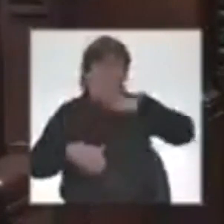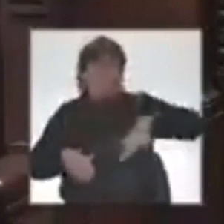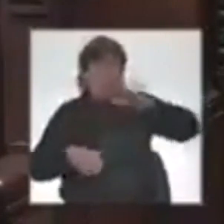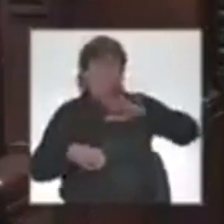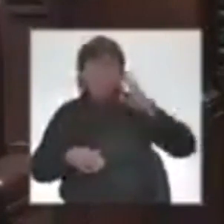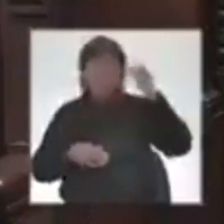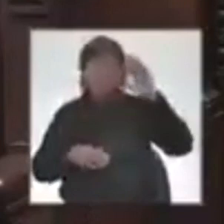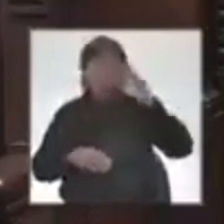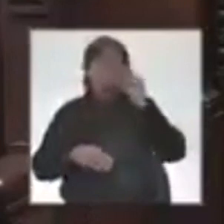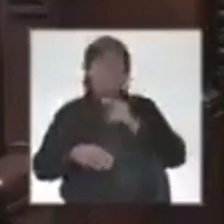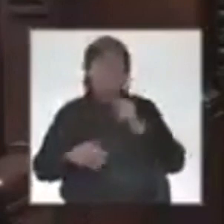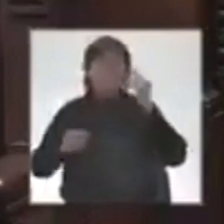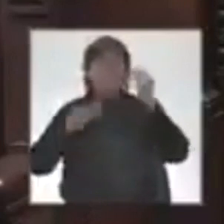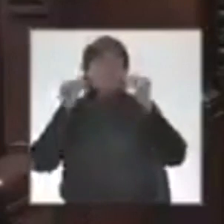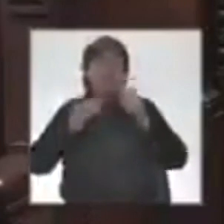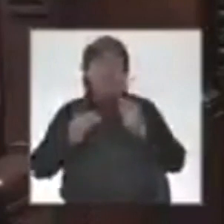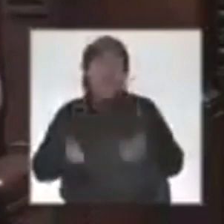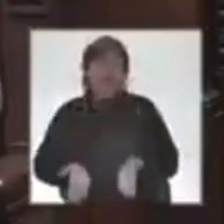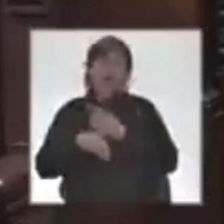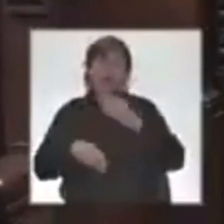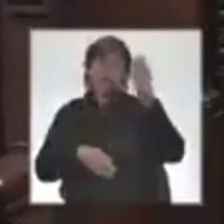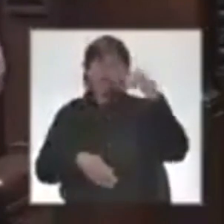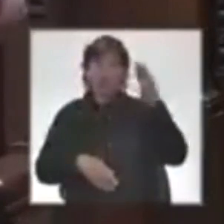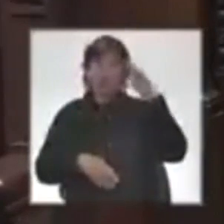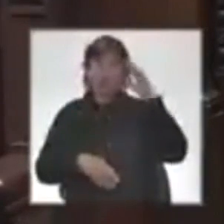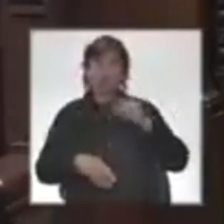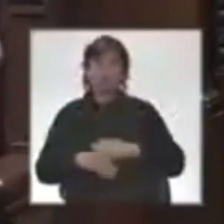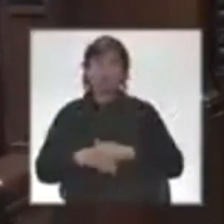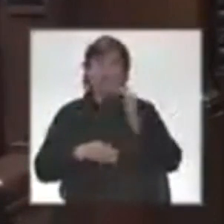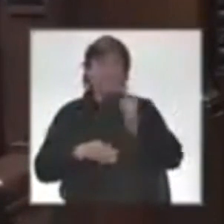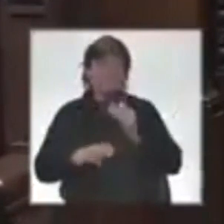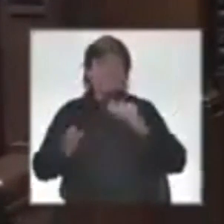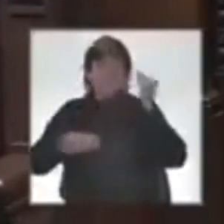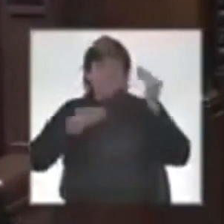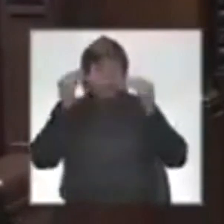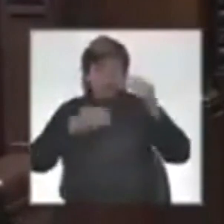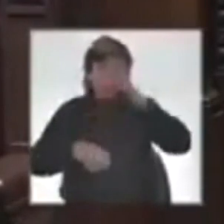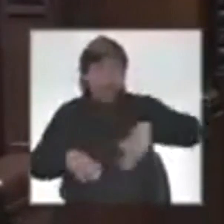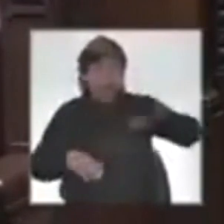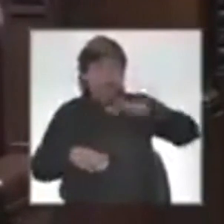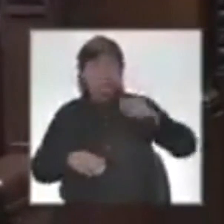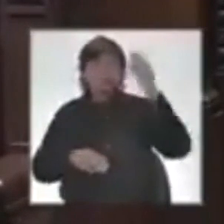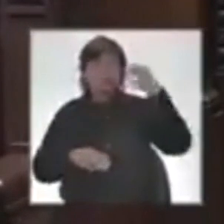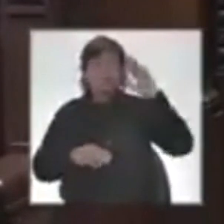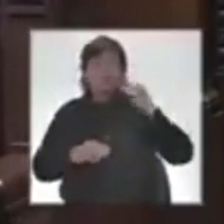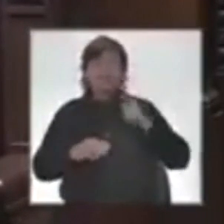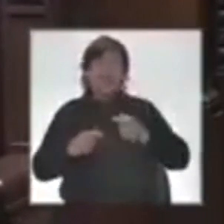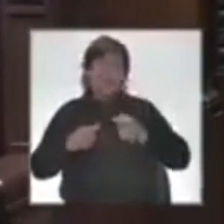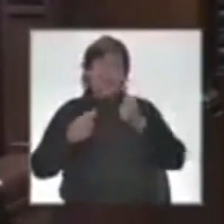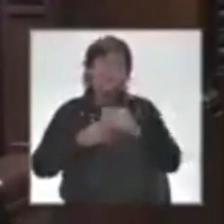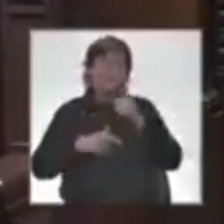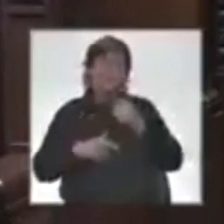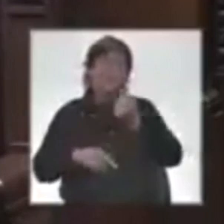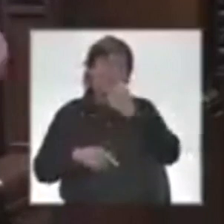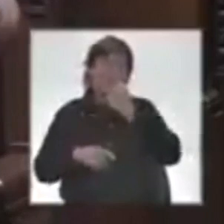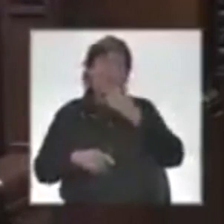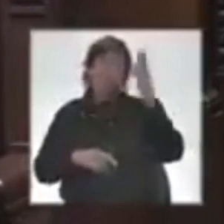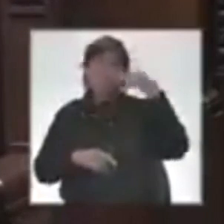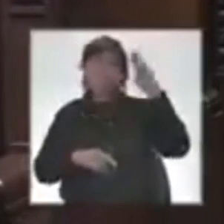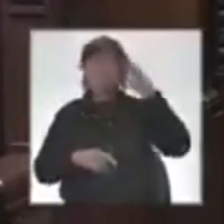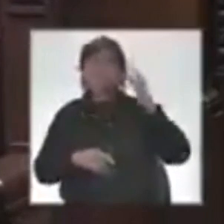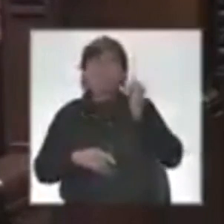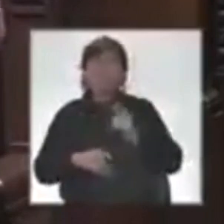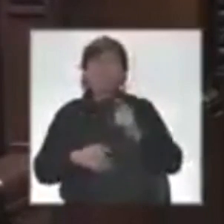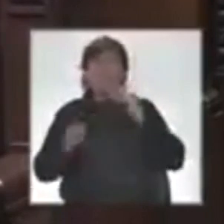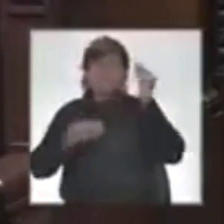al pueblo cubano, levanten el bloqueo contra Cuba. Si les preocupa al pueblo cubano, dejen ingresar los medicamentos a Cuba. Si les preocupa